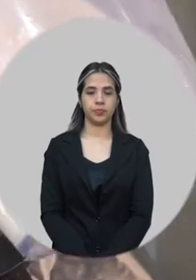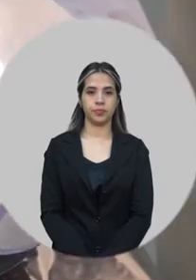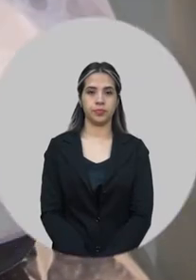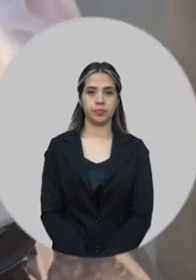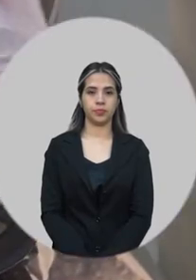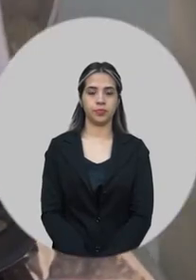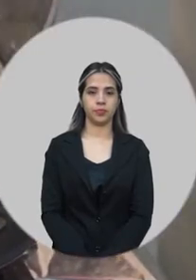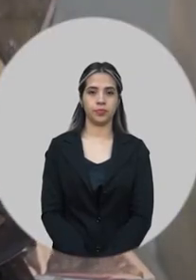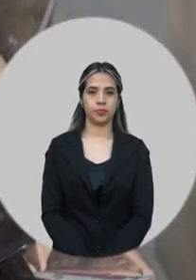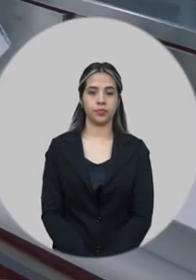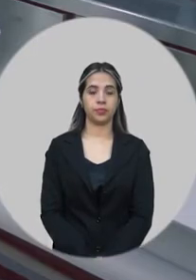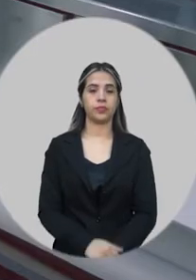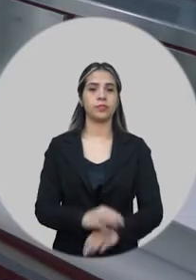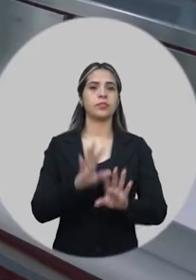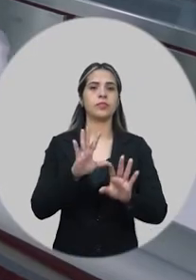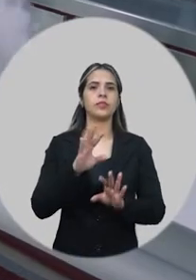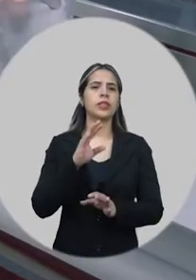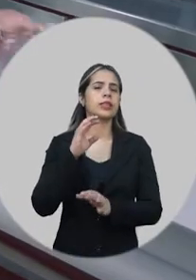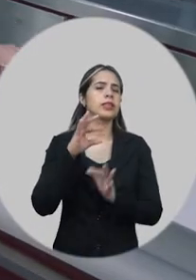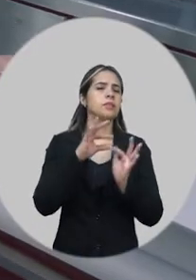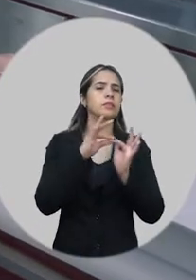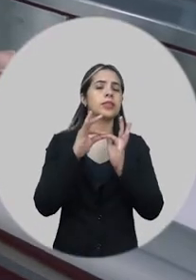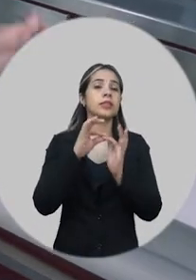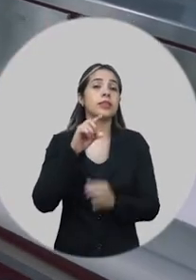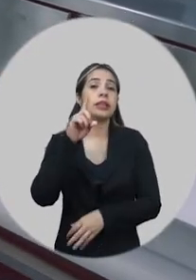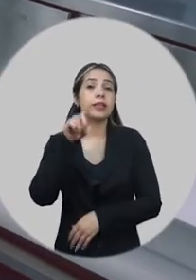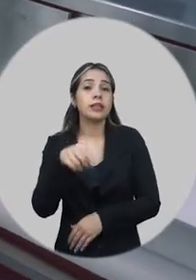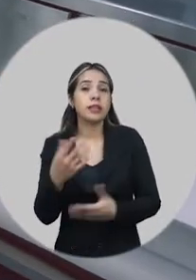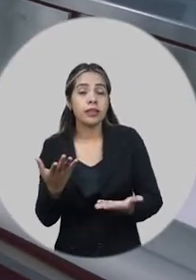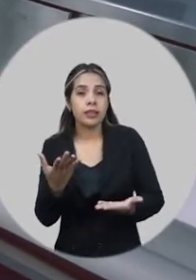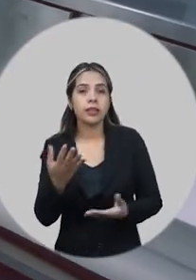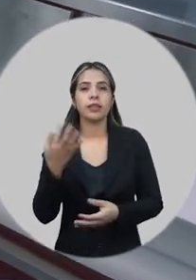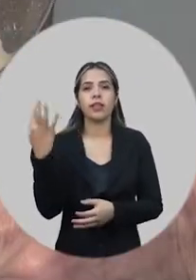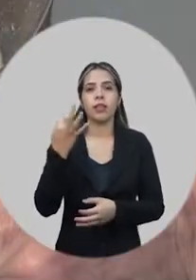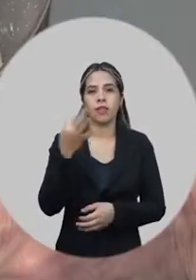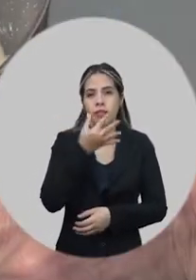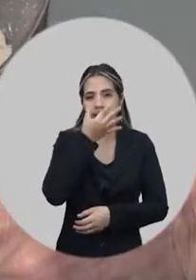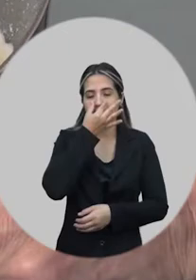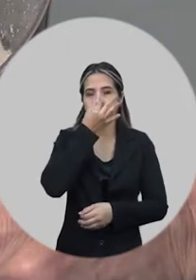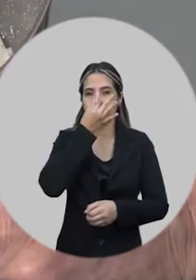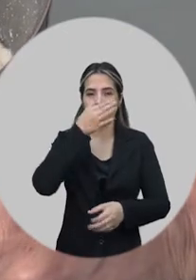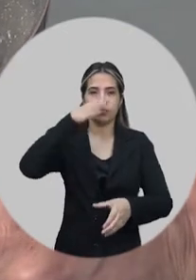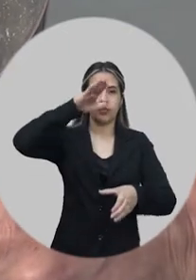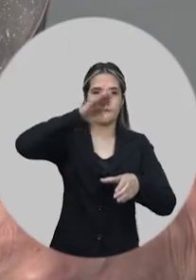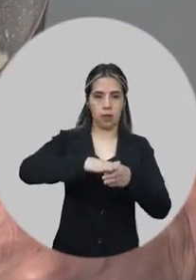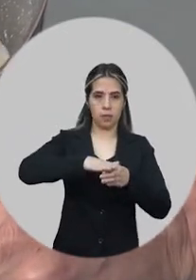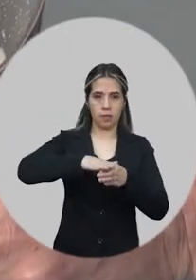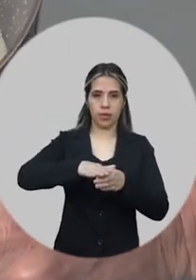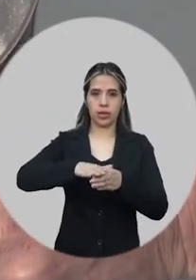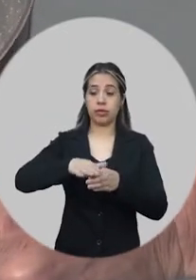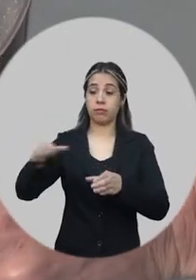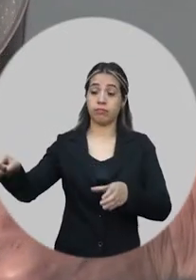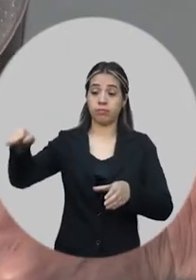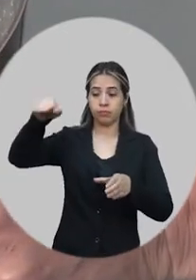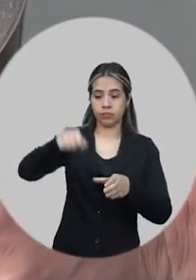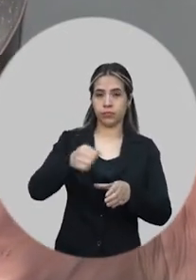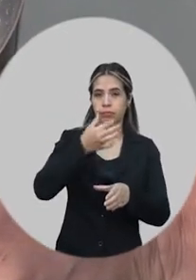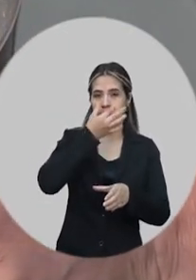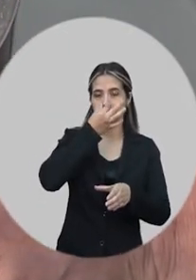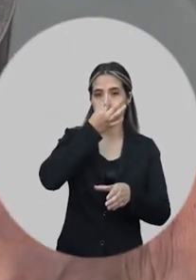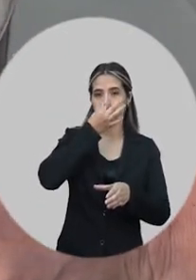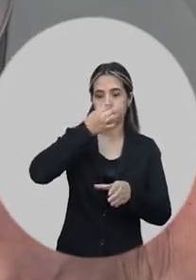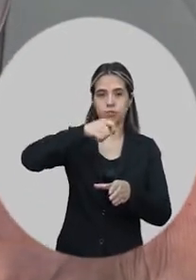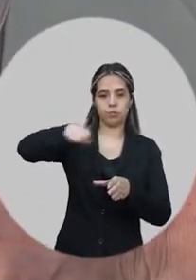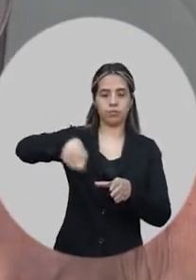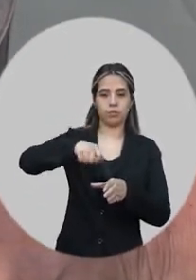le agregamos la leche y lo mágico de todo esto es que tenemos que tapar esta preparación mientras vamos